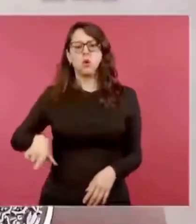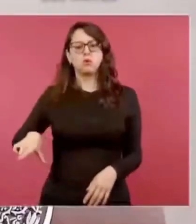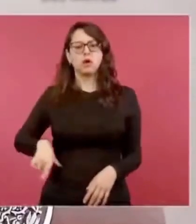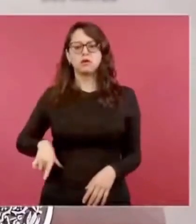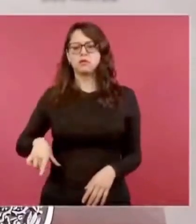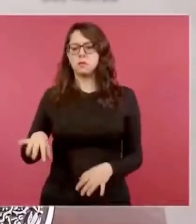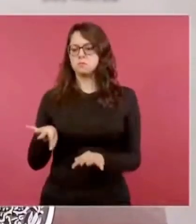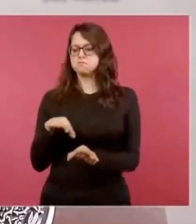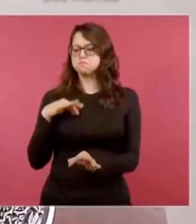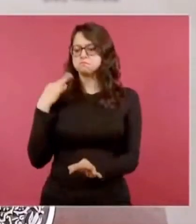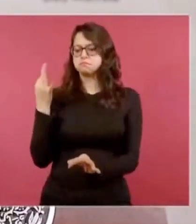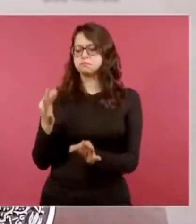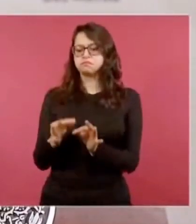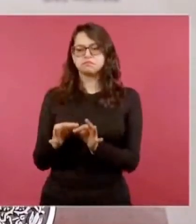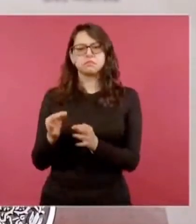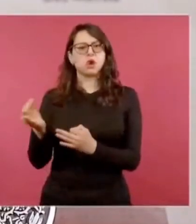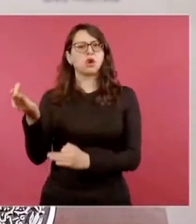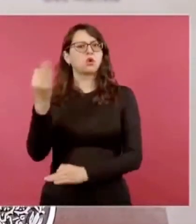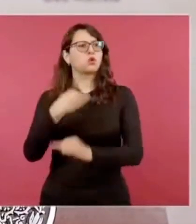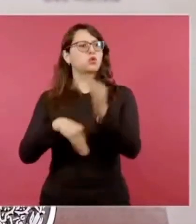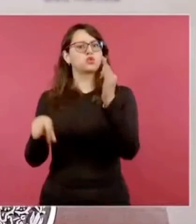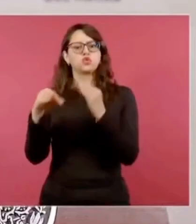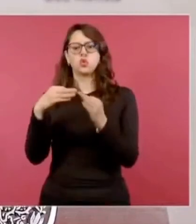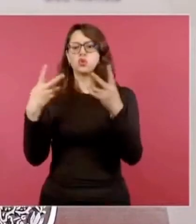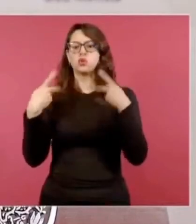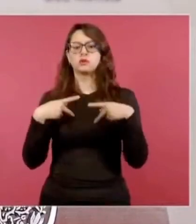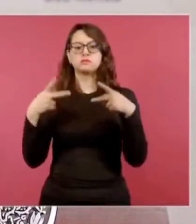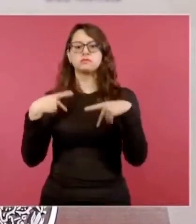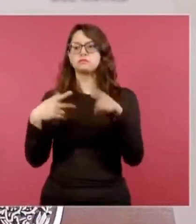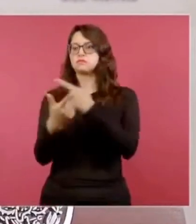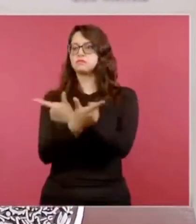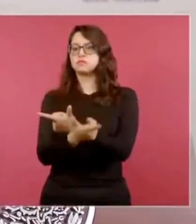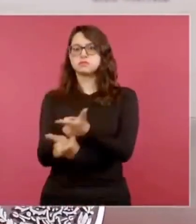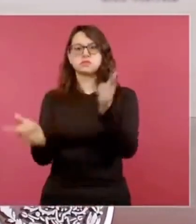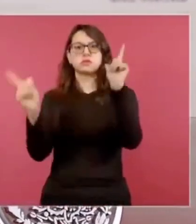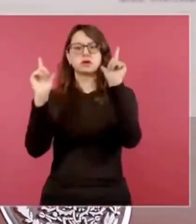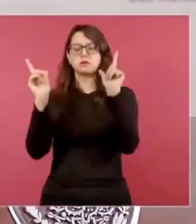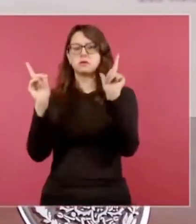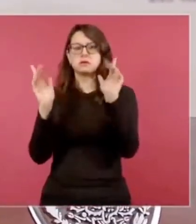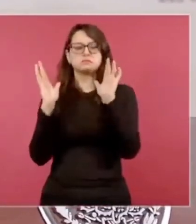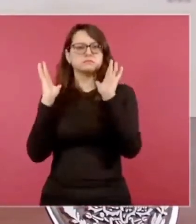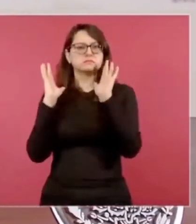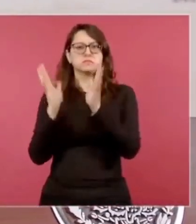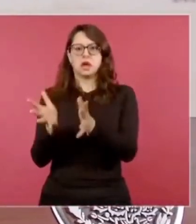para que se llevara a cabo la transformación del país.